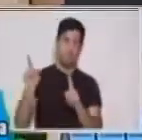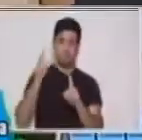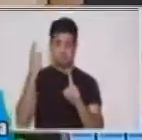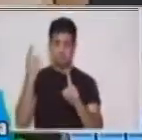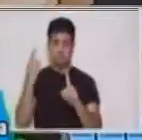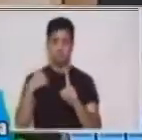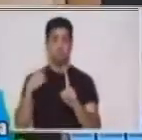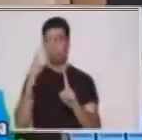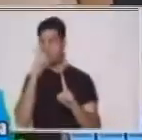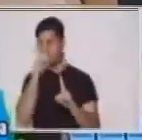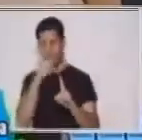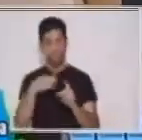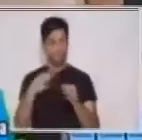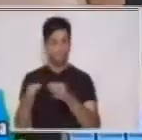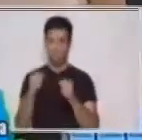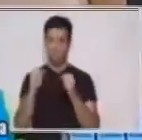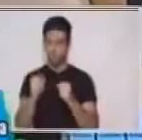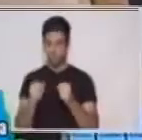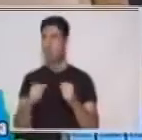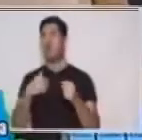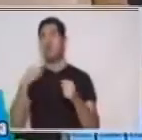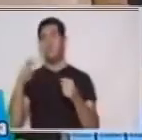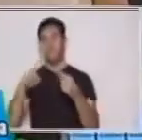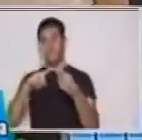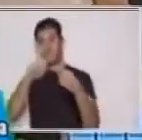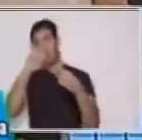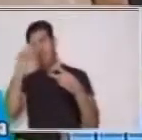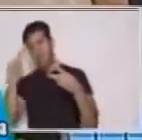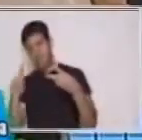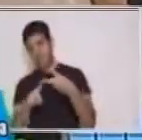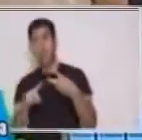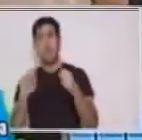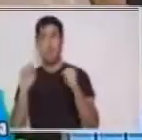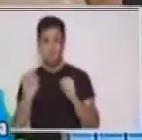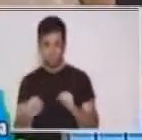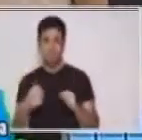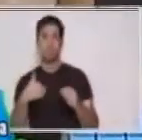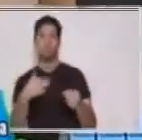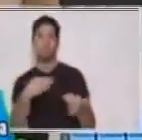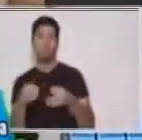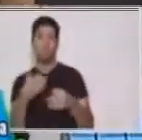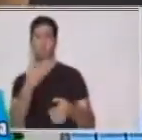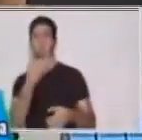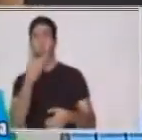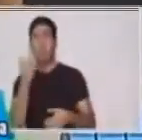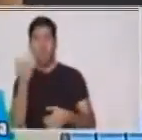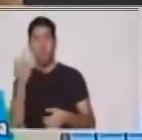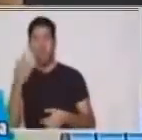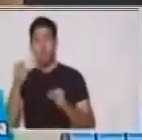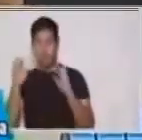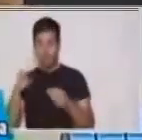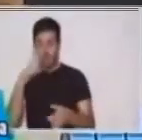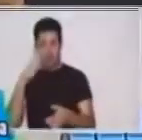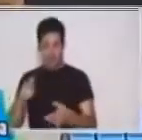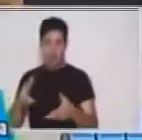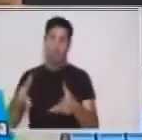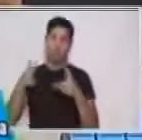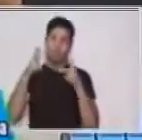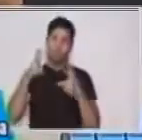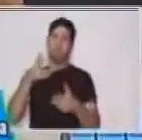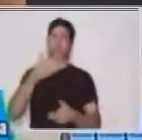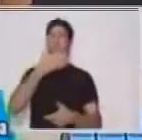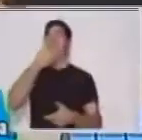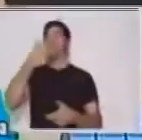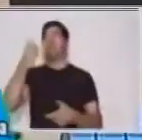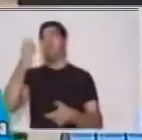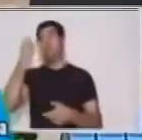no convenzo a las personas y no están seguros de lo que estoy diciendo, tengo segundos